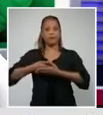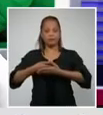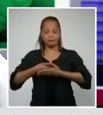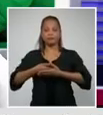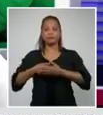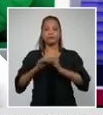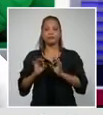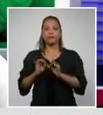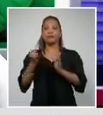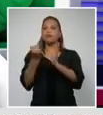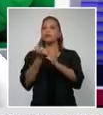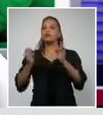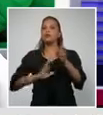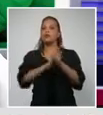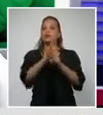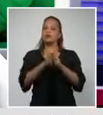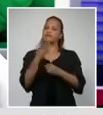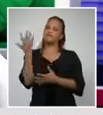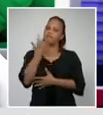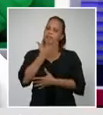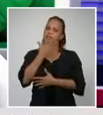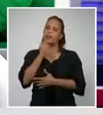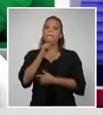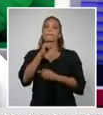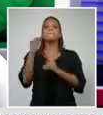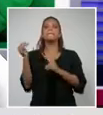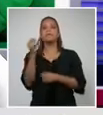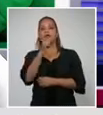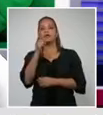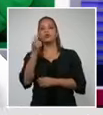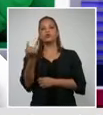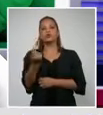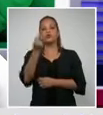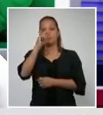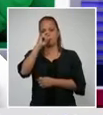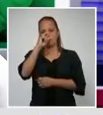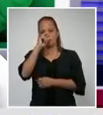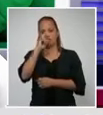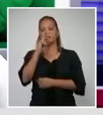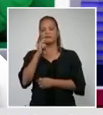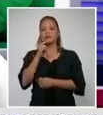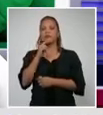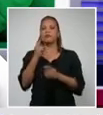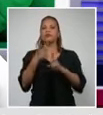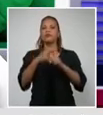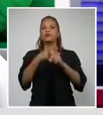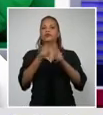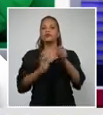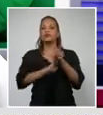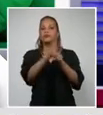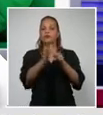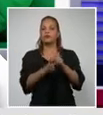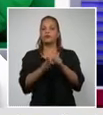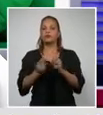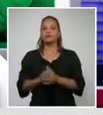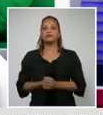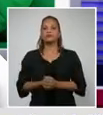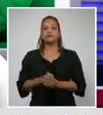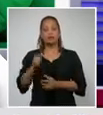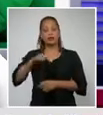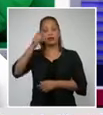diagnosticados con COVID, perdónenme, menores de 1 año, diagnosticados con COVID-19 en nuestro